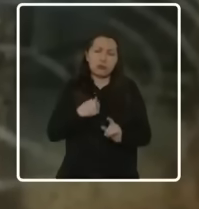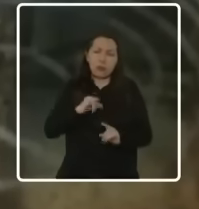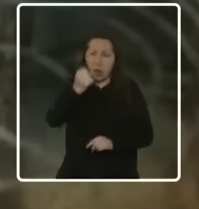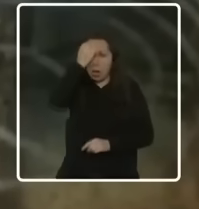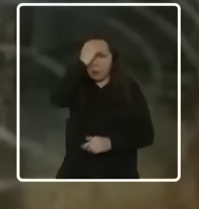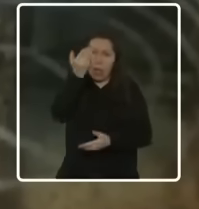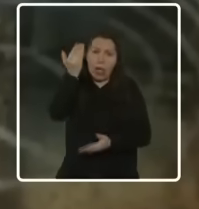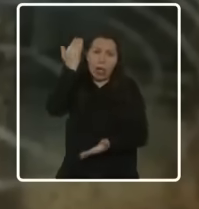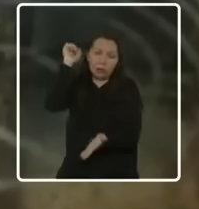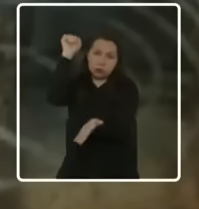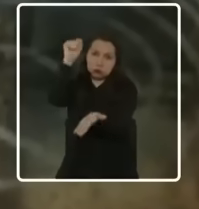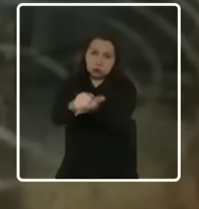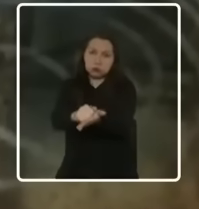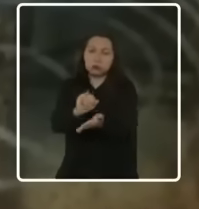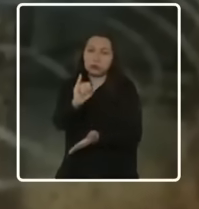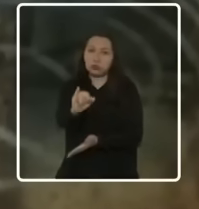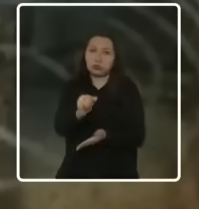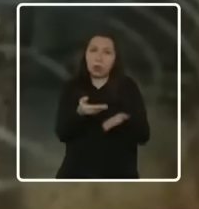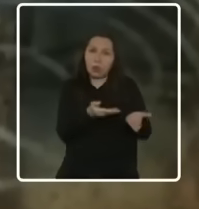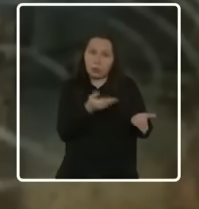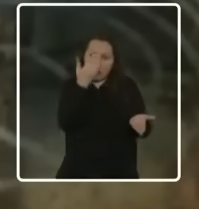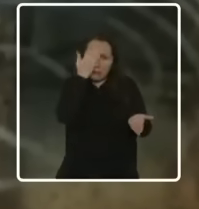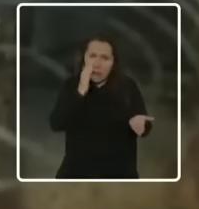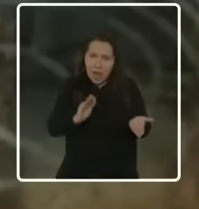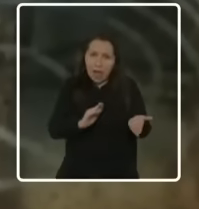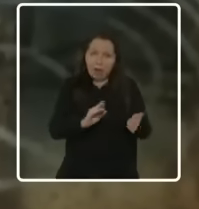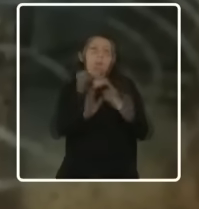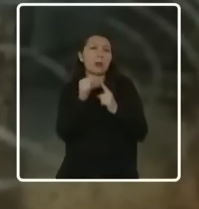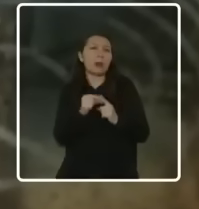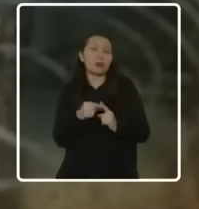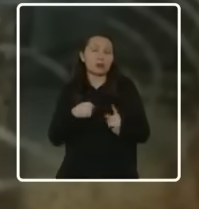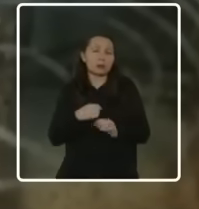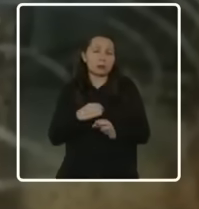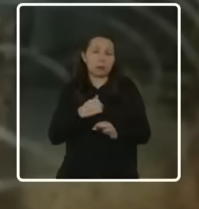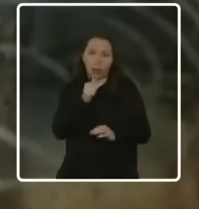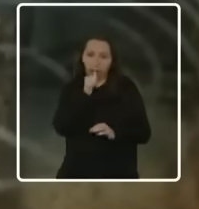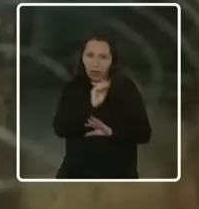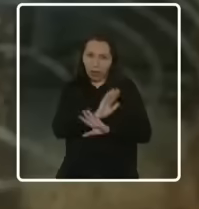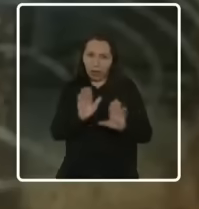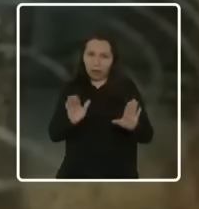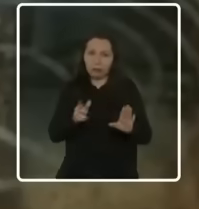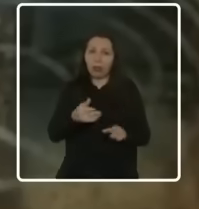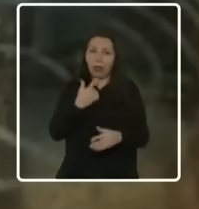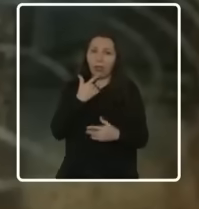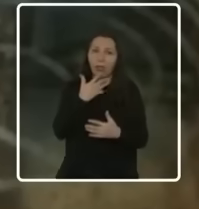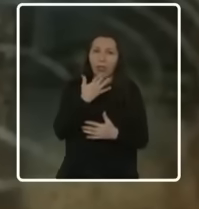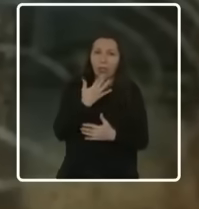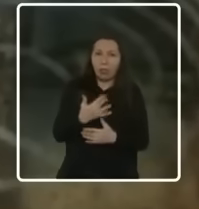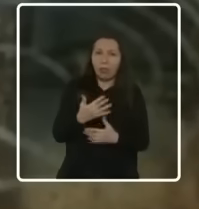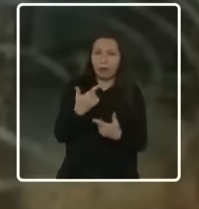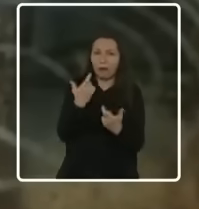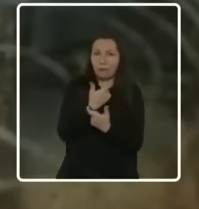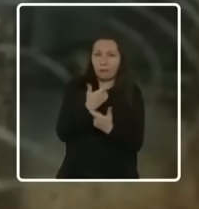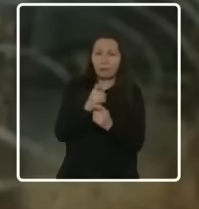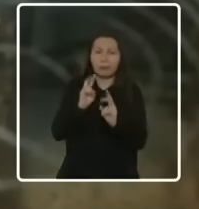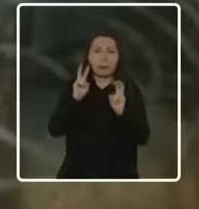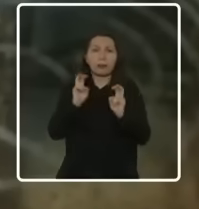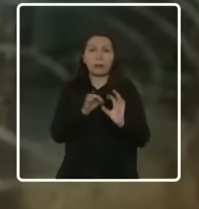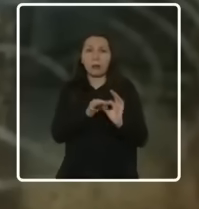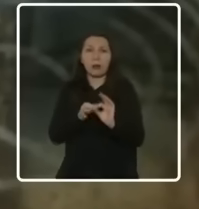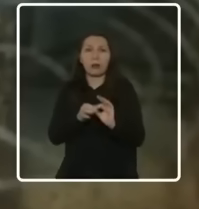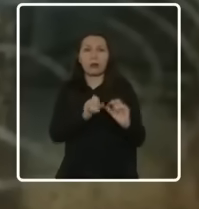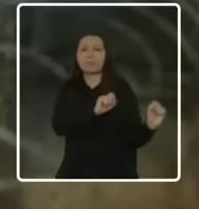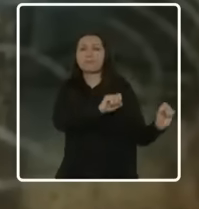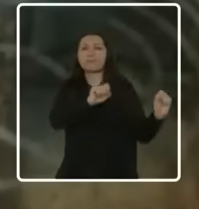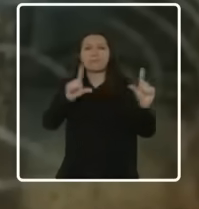levantado la voz en ese momento para decir esto está mal, hay que pararlo. Yo jamás festiné ni me hizo ningún sentido esta